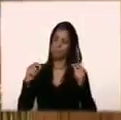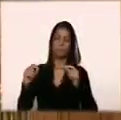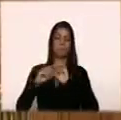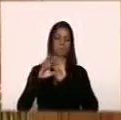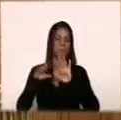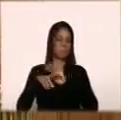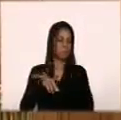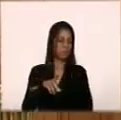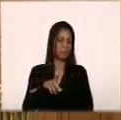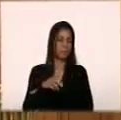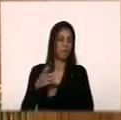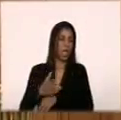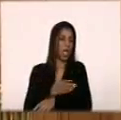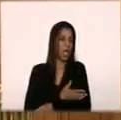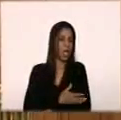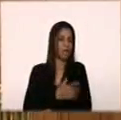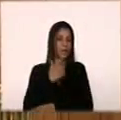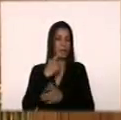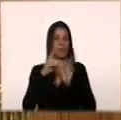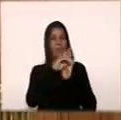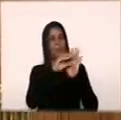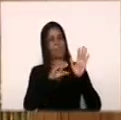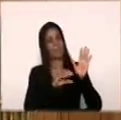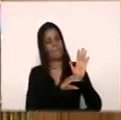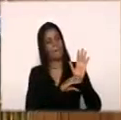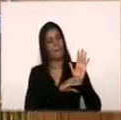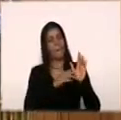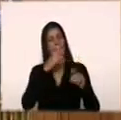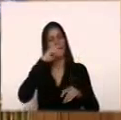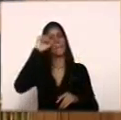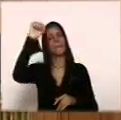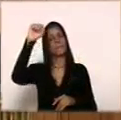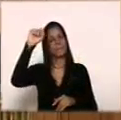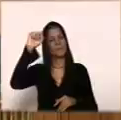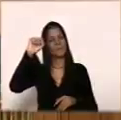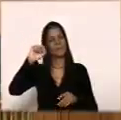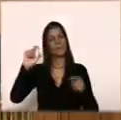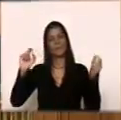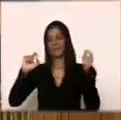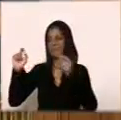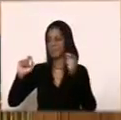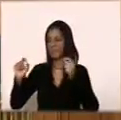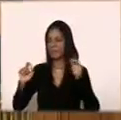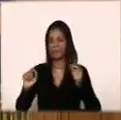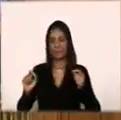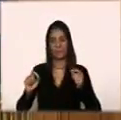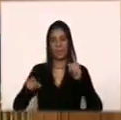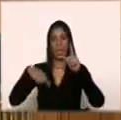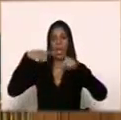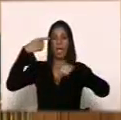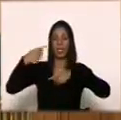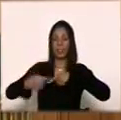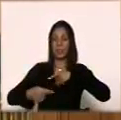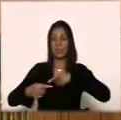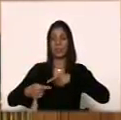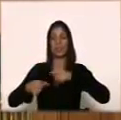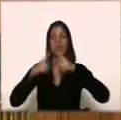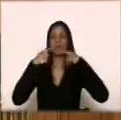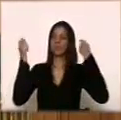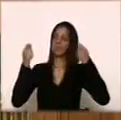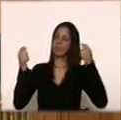ampliamente consultada antes del decreto que dictó el presidente Maduro, ampliamente consultada después del decreto del presidente